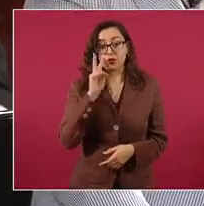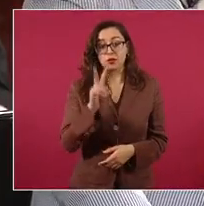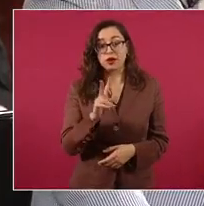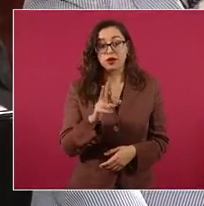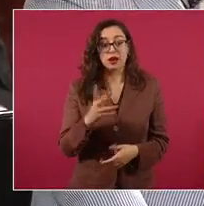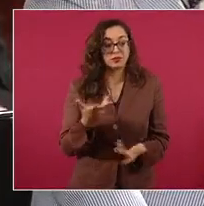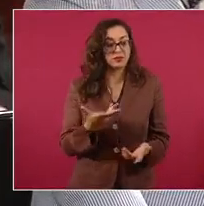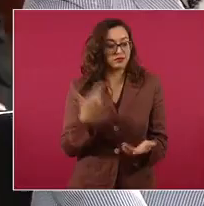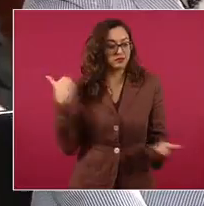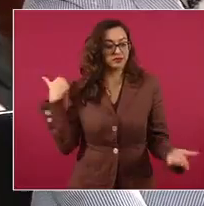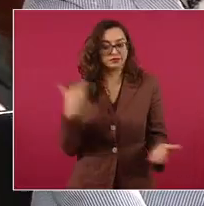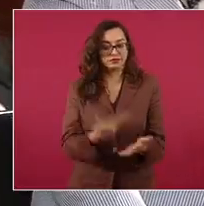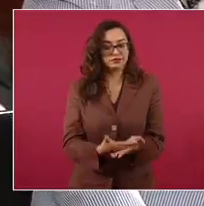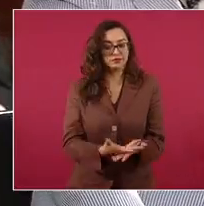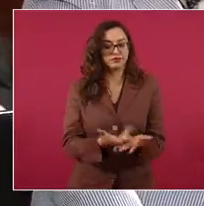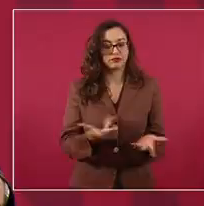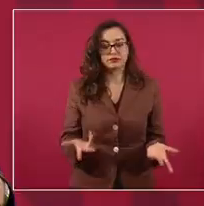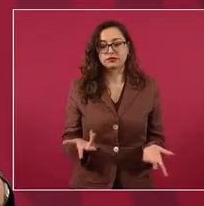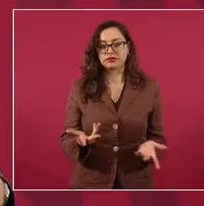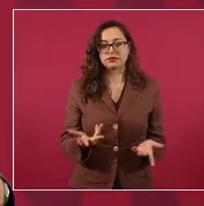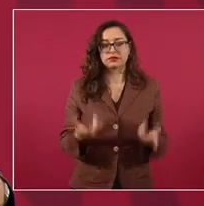testigos o personas vinculadas